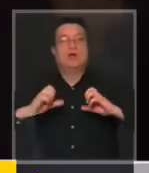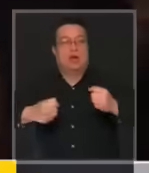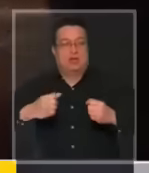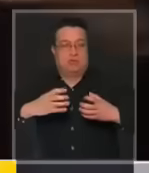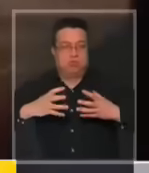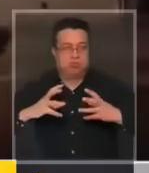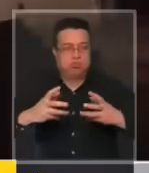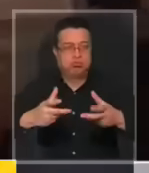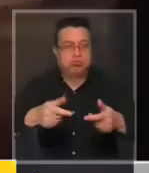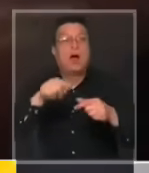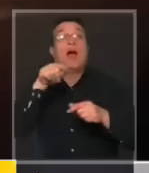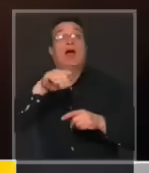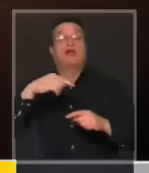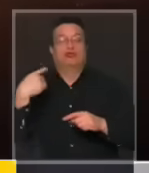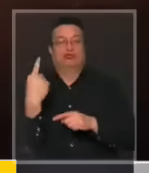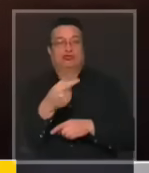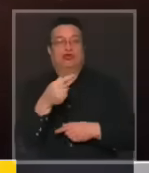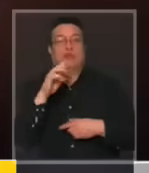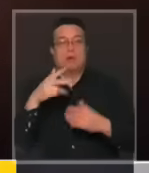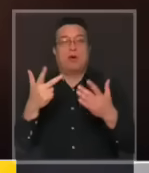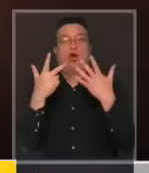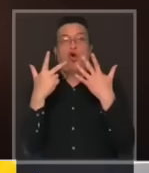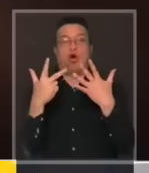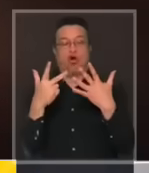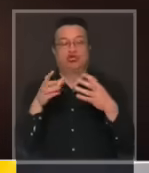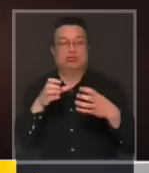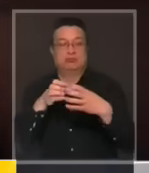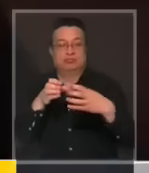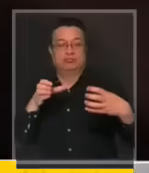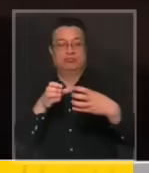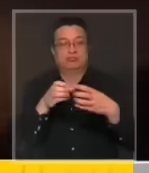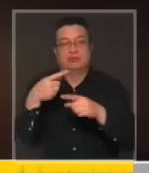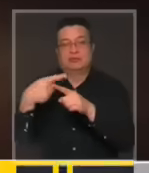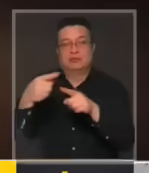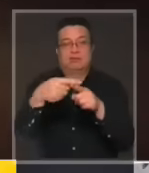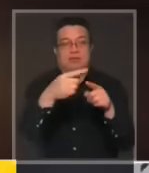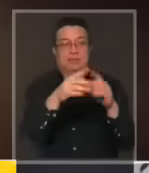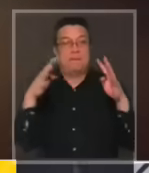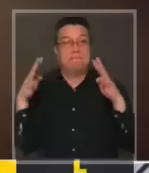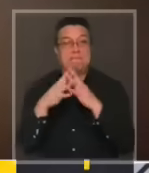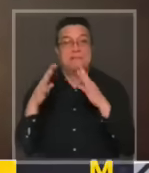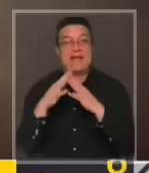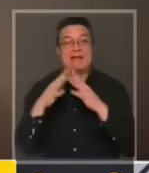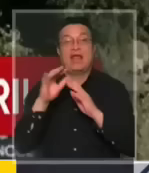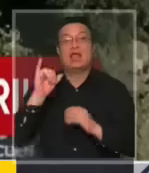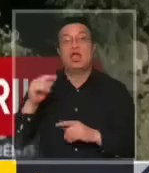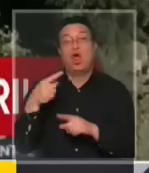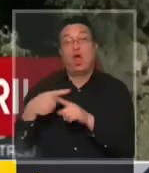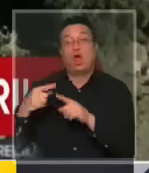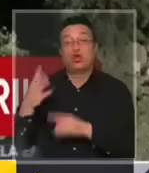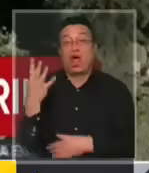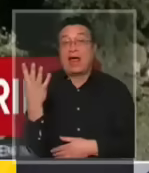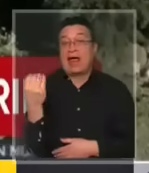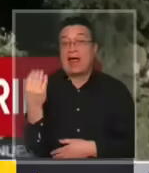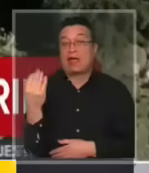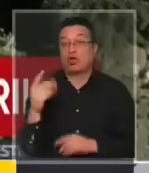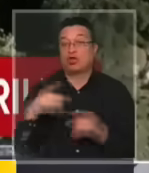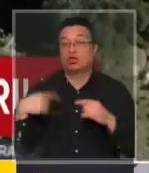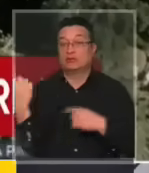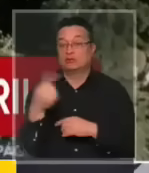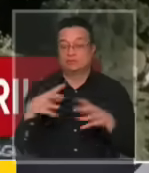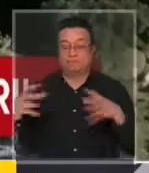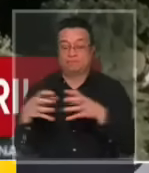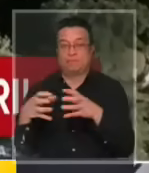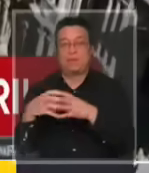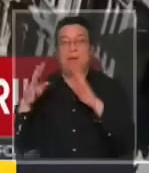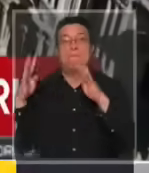han sacado como 8 carros de diferentes unidades militares y otros 14 de una unidad militar